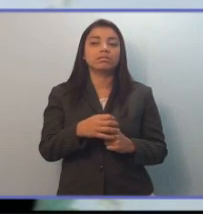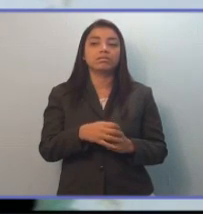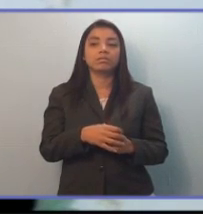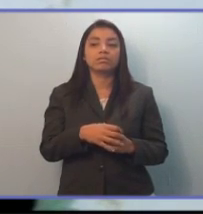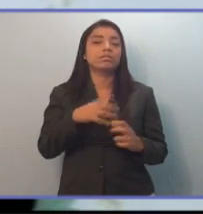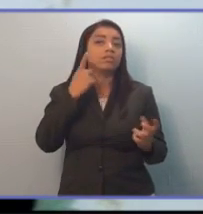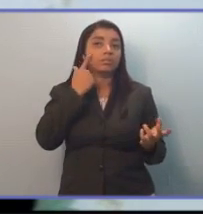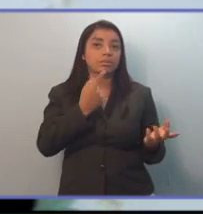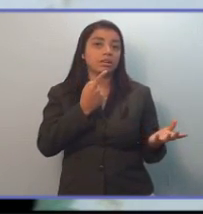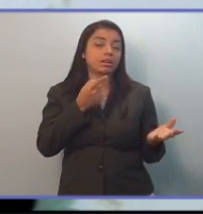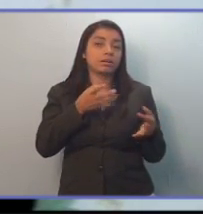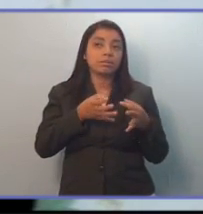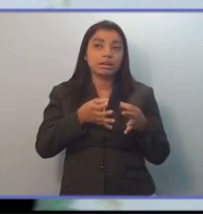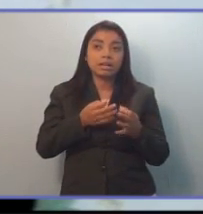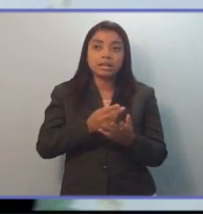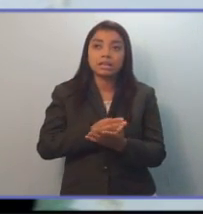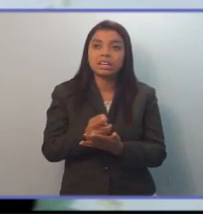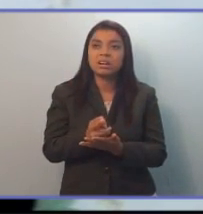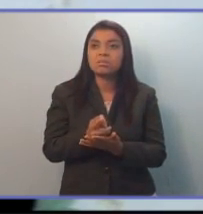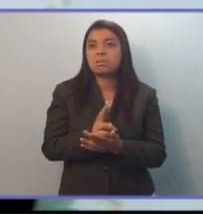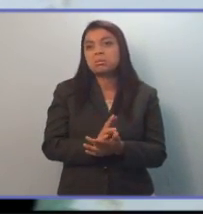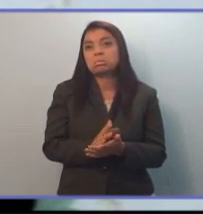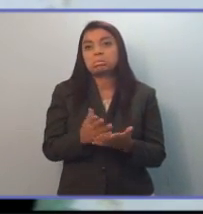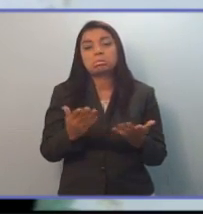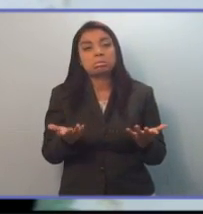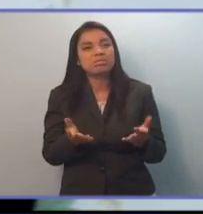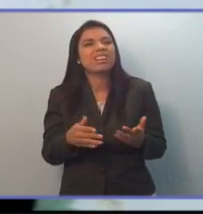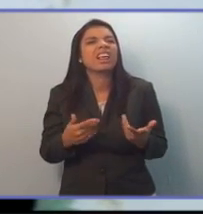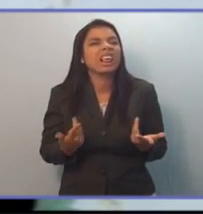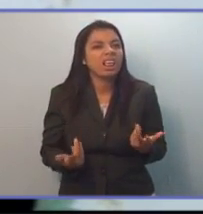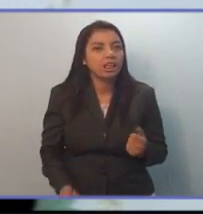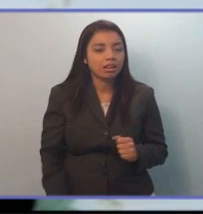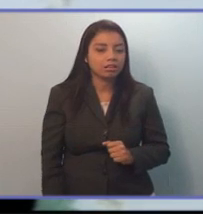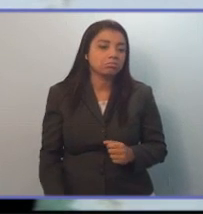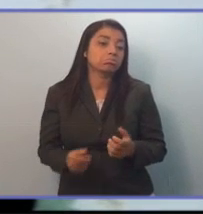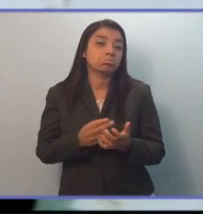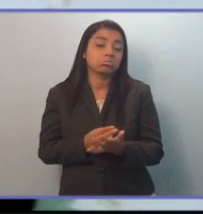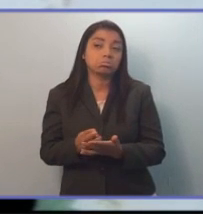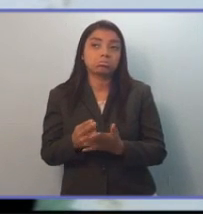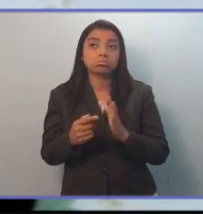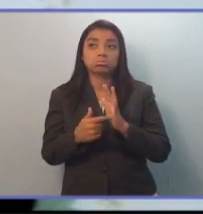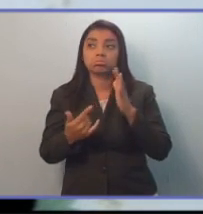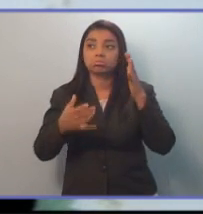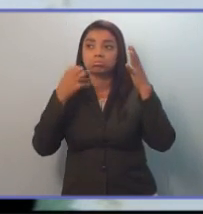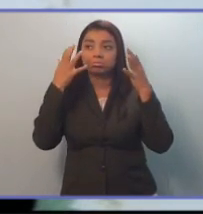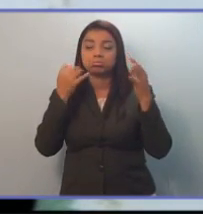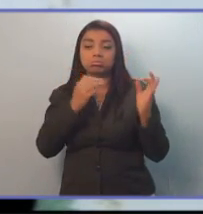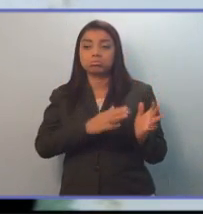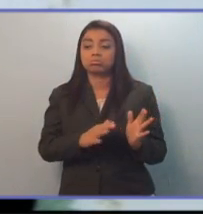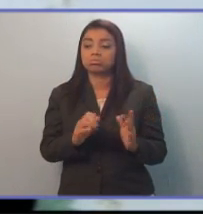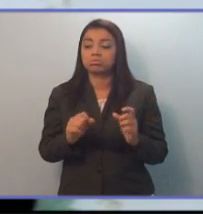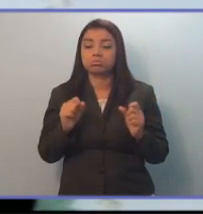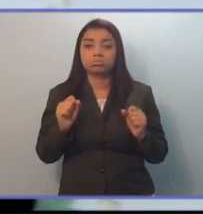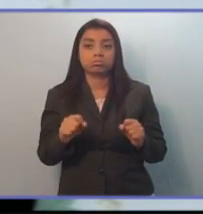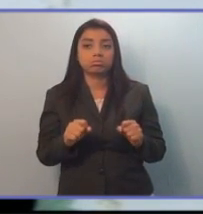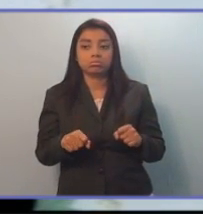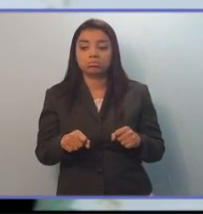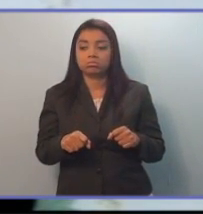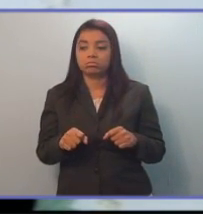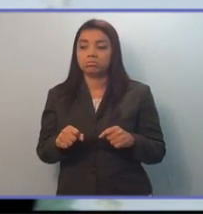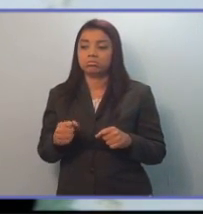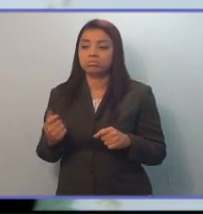habría que ver la transparencia en qué sentido. Tal vez la transparencia en cuanto a las resoluciones o las decisiones que toma. O sea,